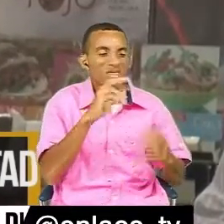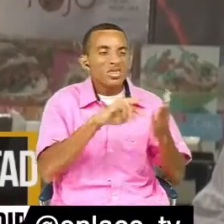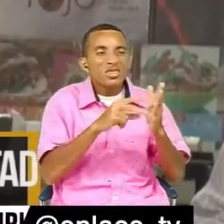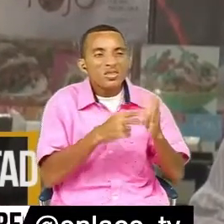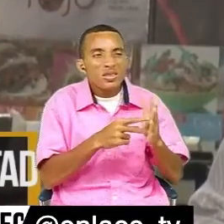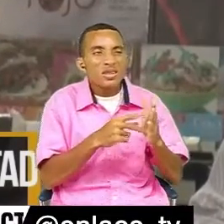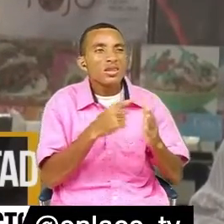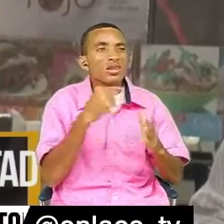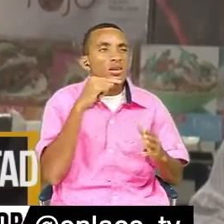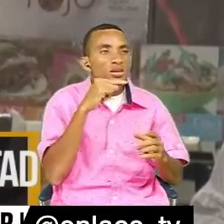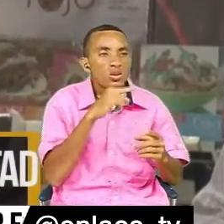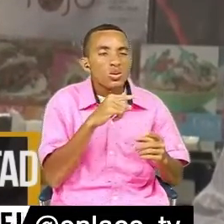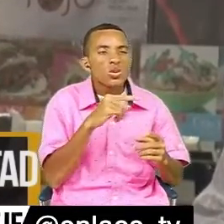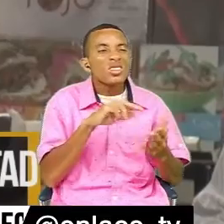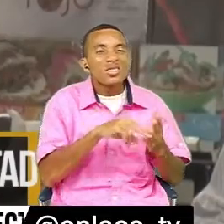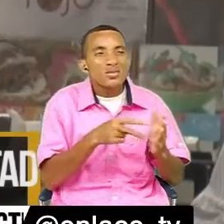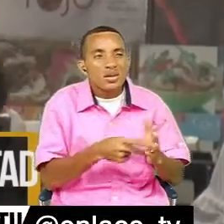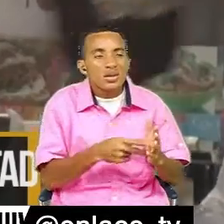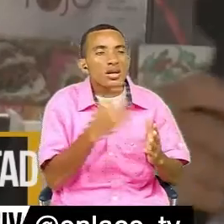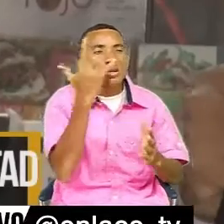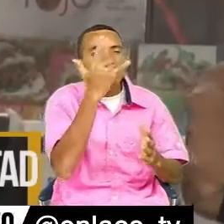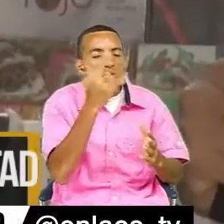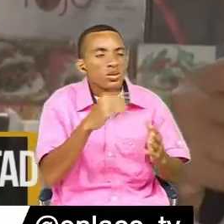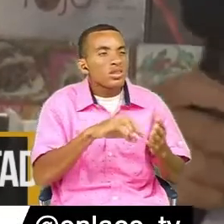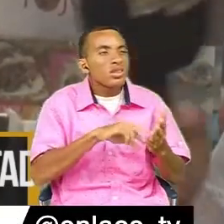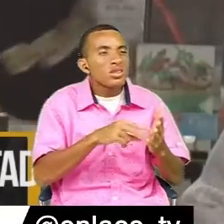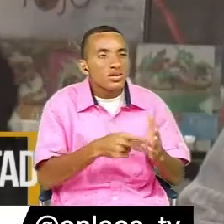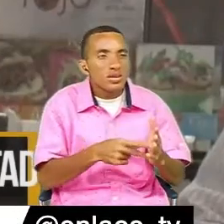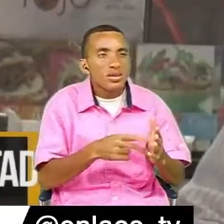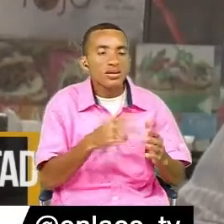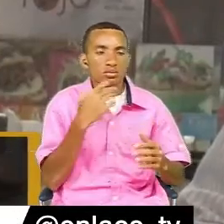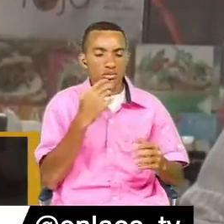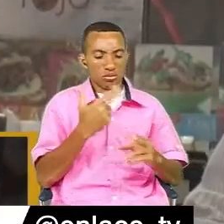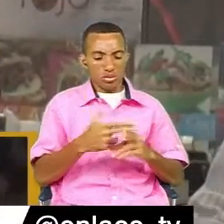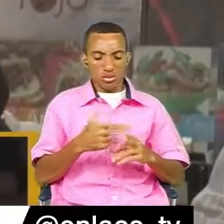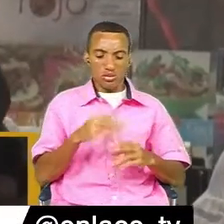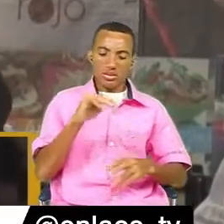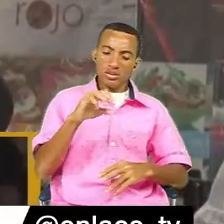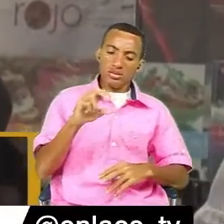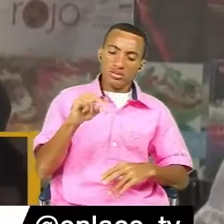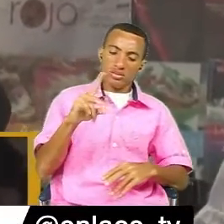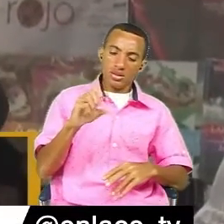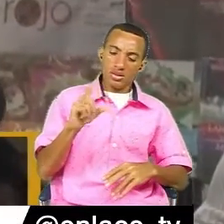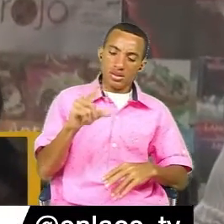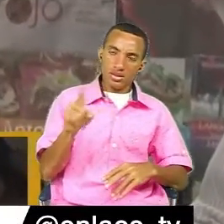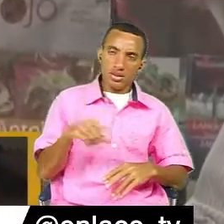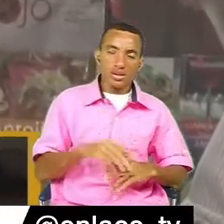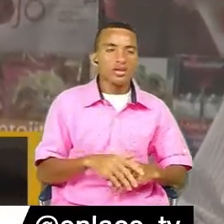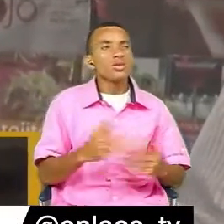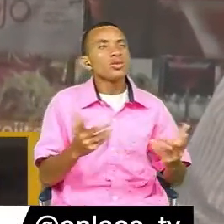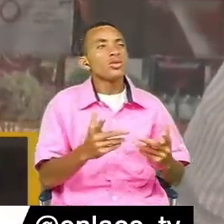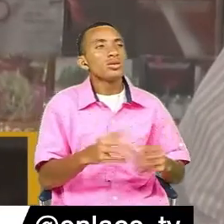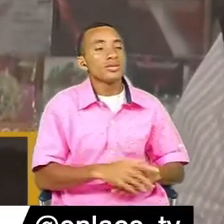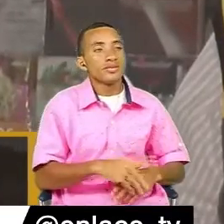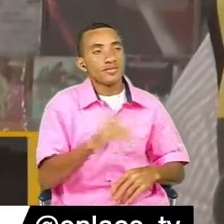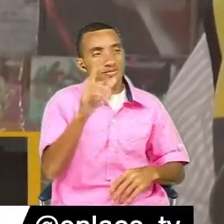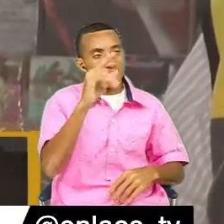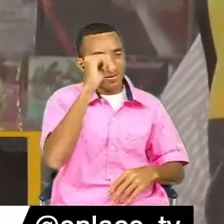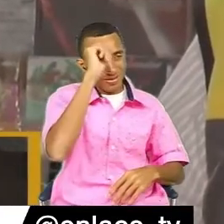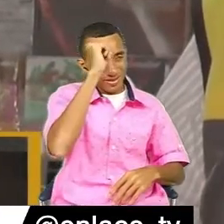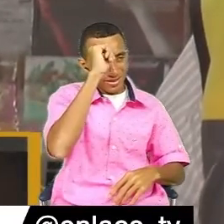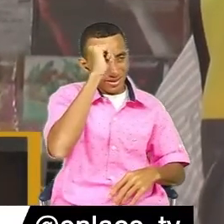tú coreas. Entonces ese es nuestro recomendado para hoy. ¿Y por qué el nombre de mandala? Mandala se le llama porque eso viene de la India, ¿sí? Es como